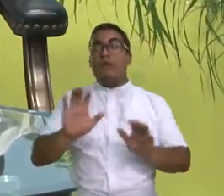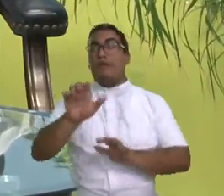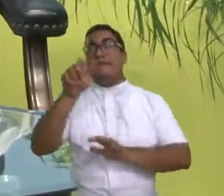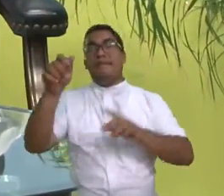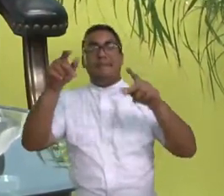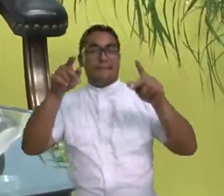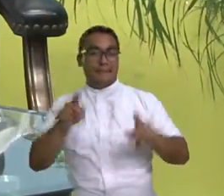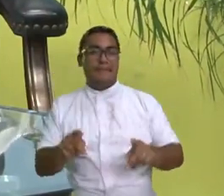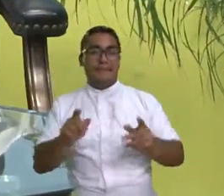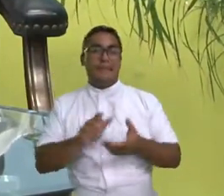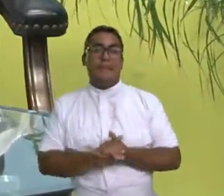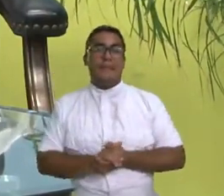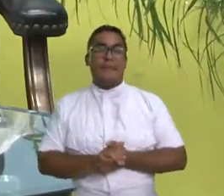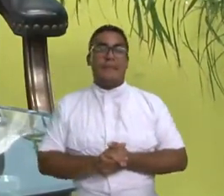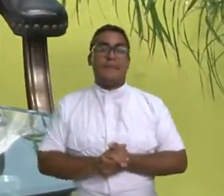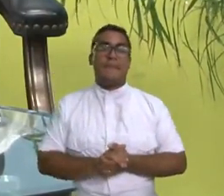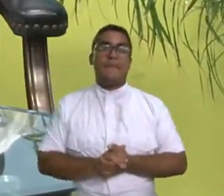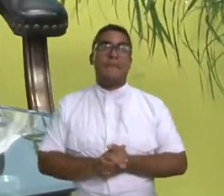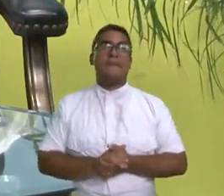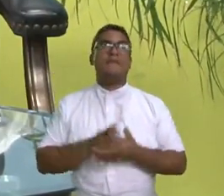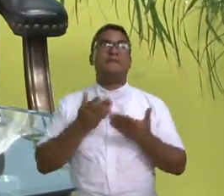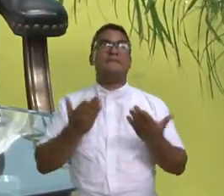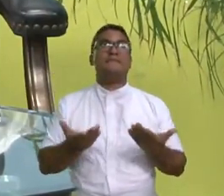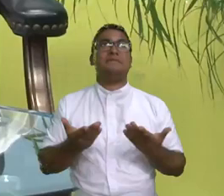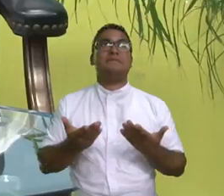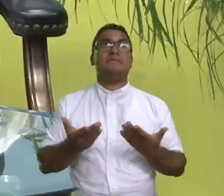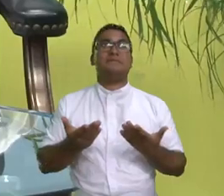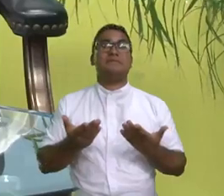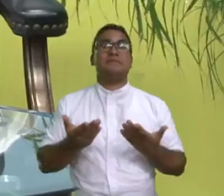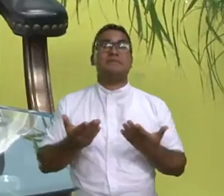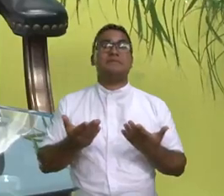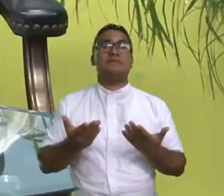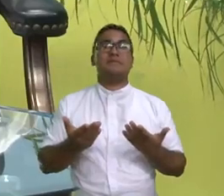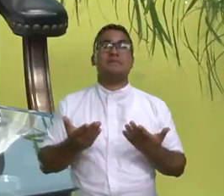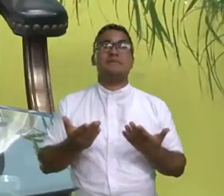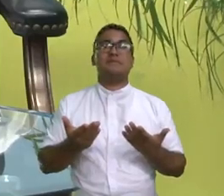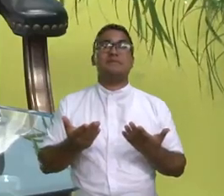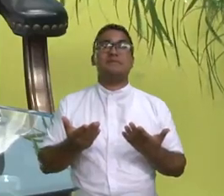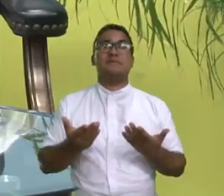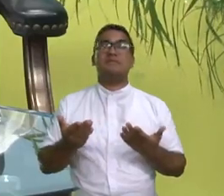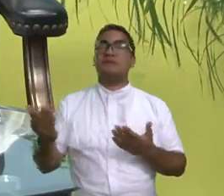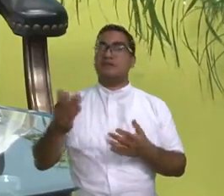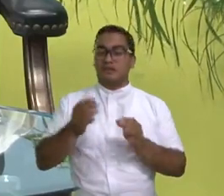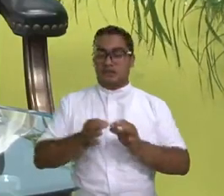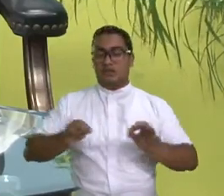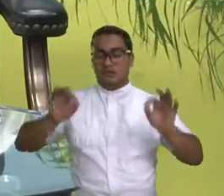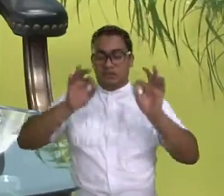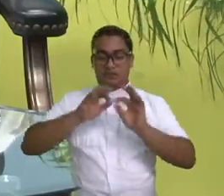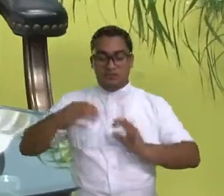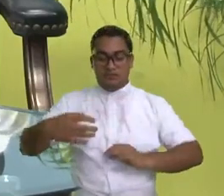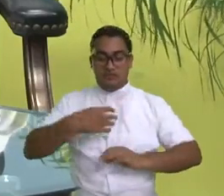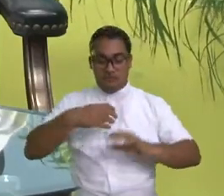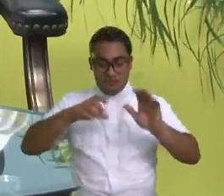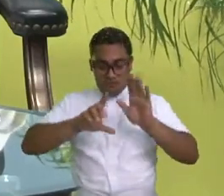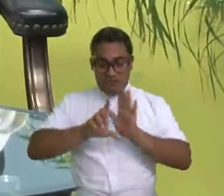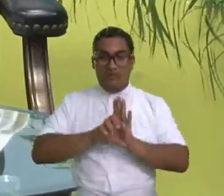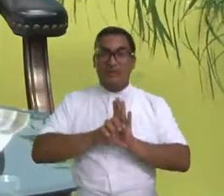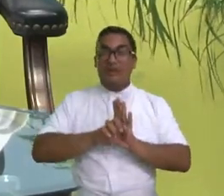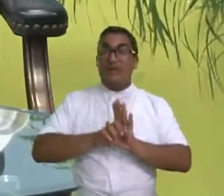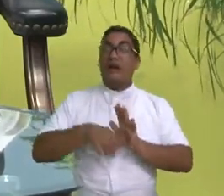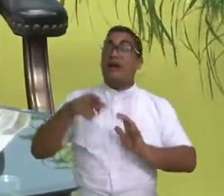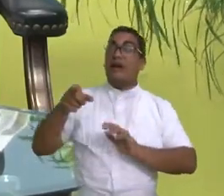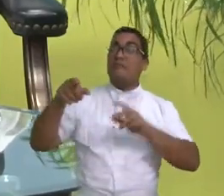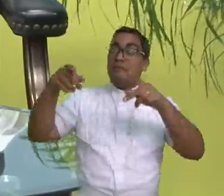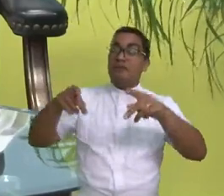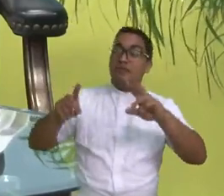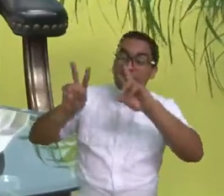pacientes. Por eso, nosotros tenemos unas normas de que si yo voy a tocar a un paciente, yo me tengo que lavar las